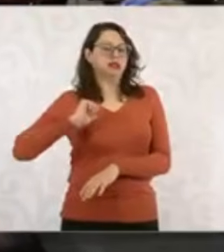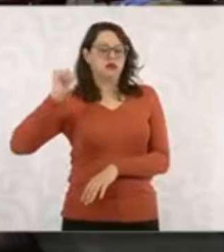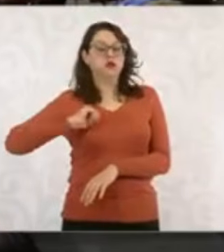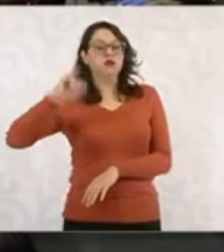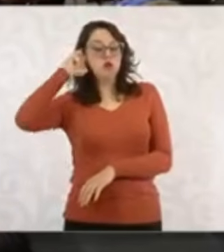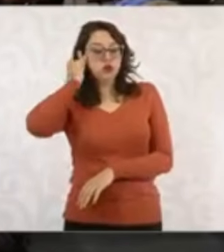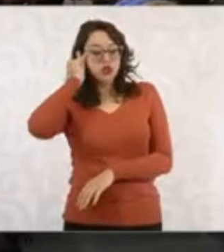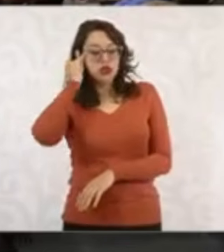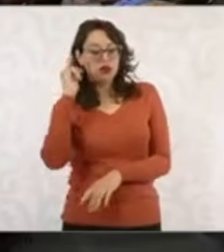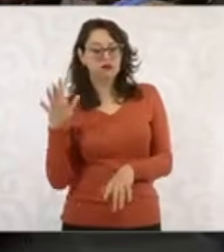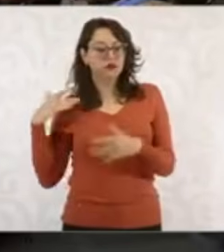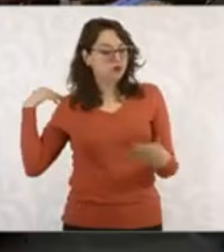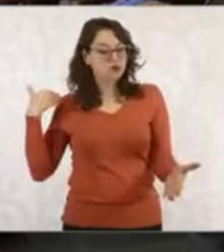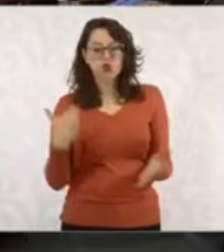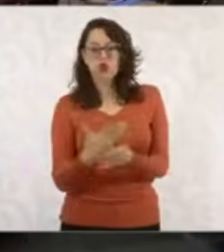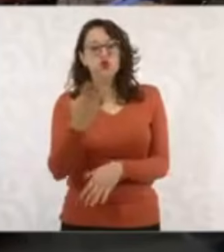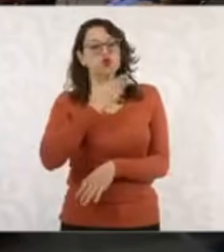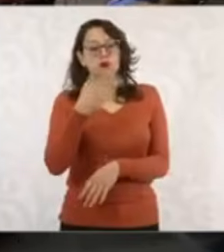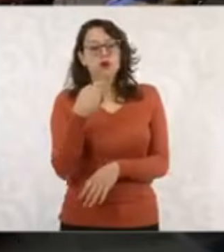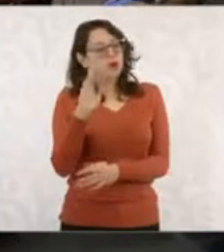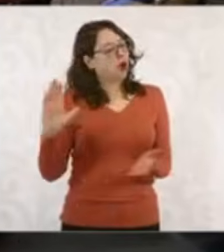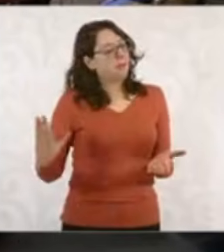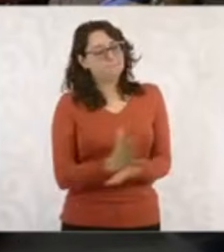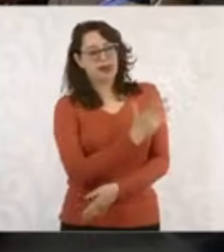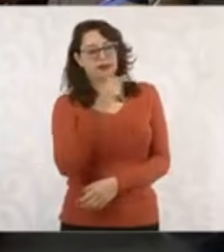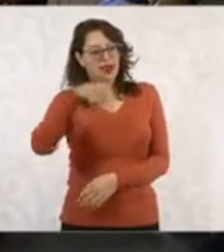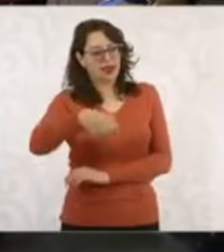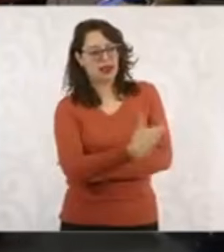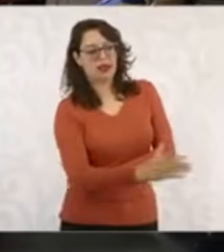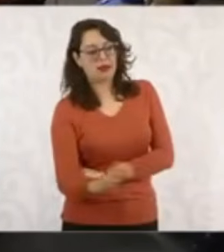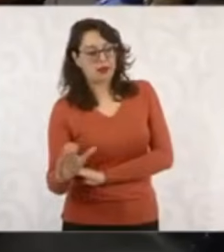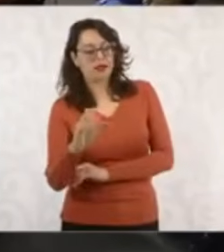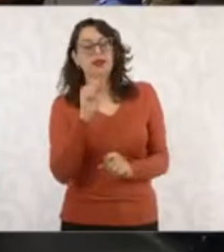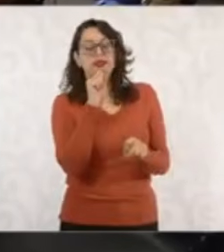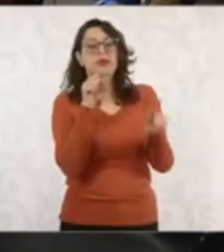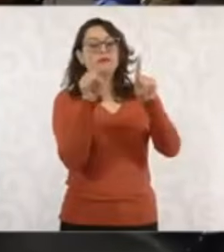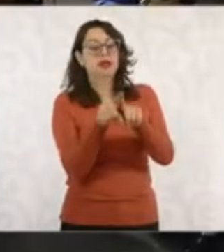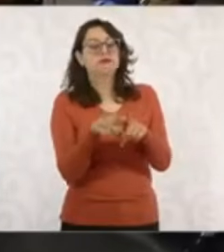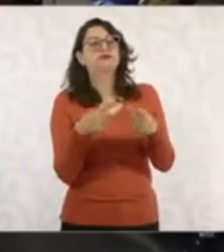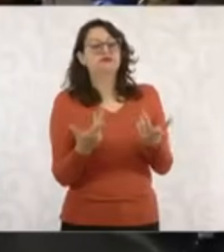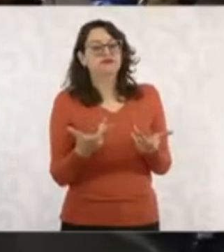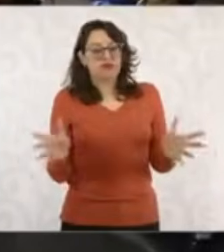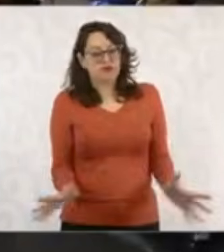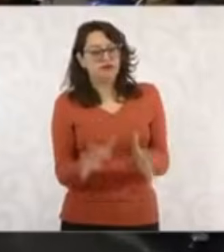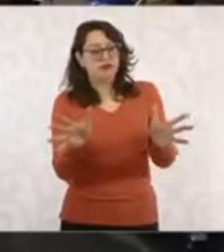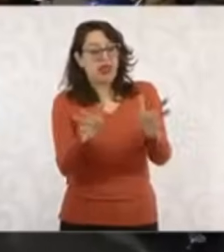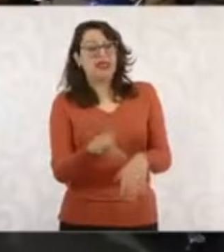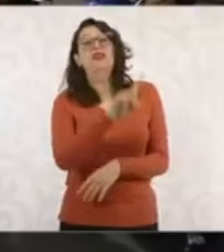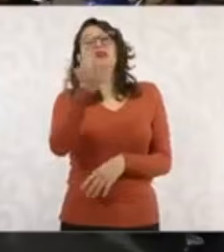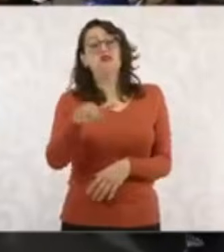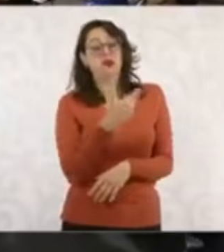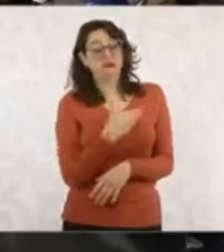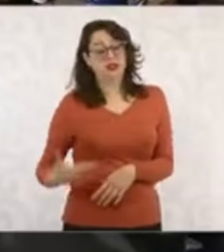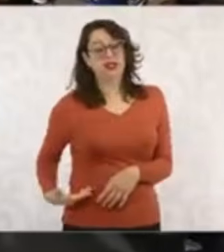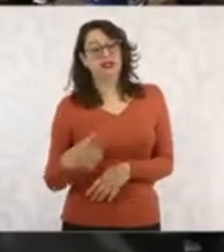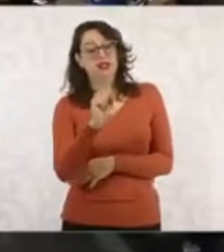una formación económica social. Y el que desincorpora el ejido es Salinas, precisamente.